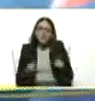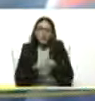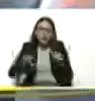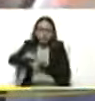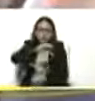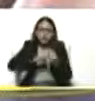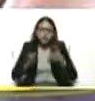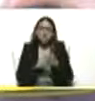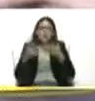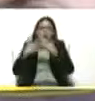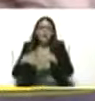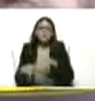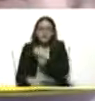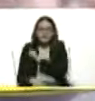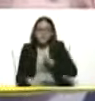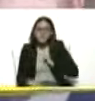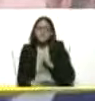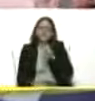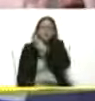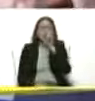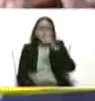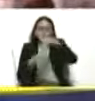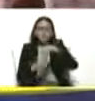empresario venezolano.